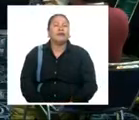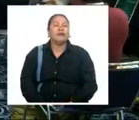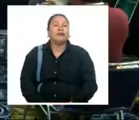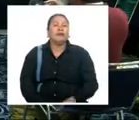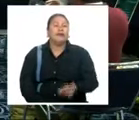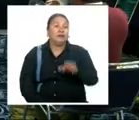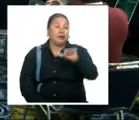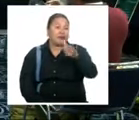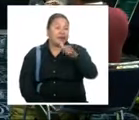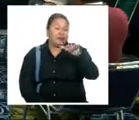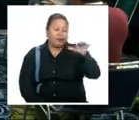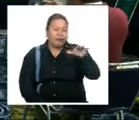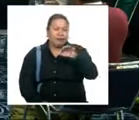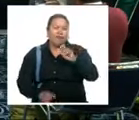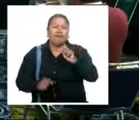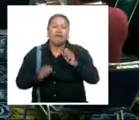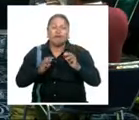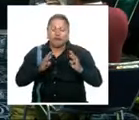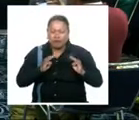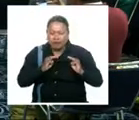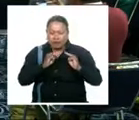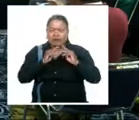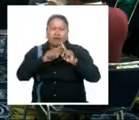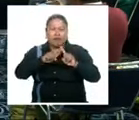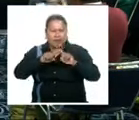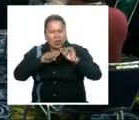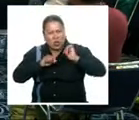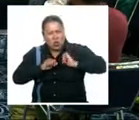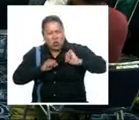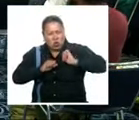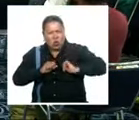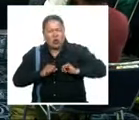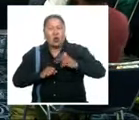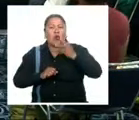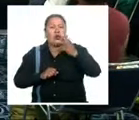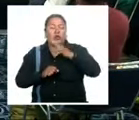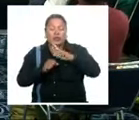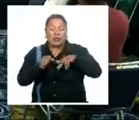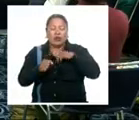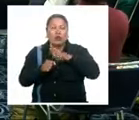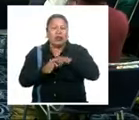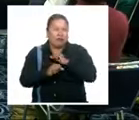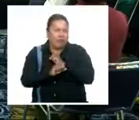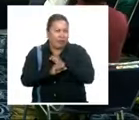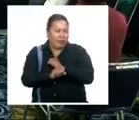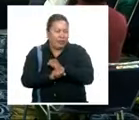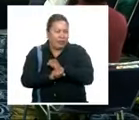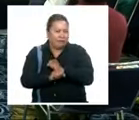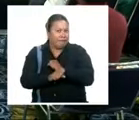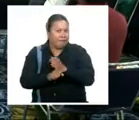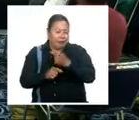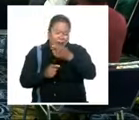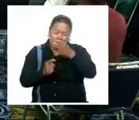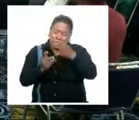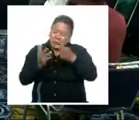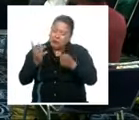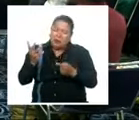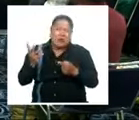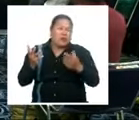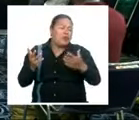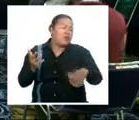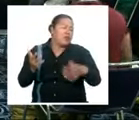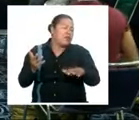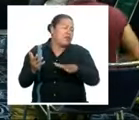11 zonas arqueológicas y 8 áreas naturales protegidas. Todo esto es la riqueza